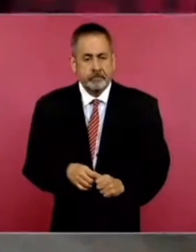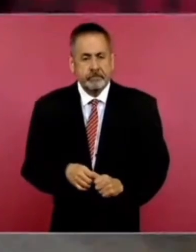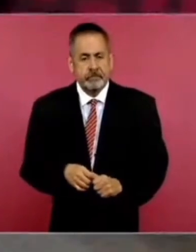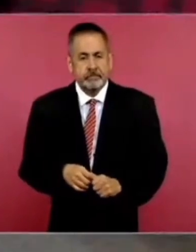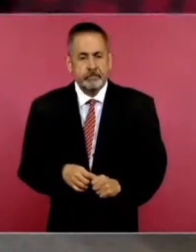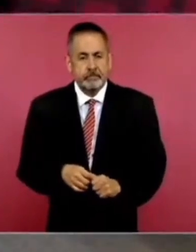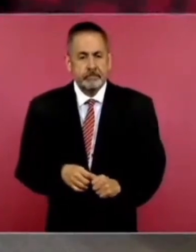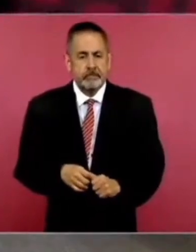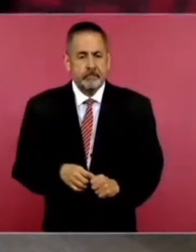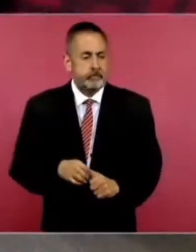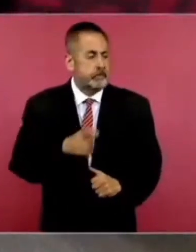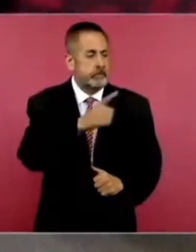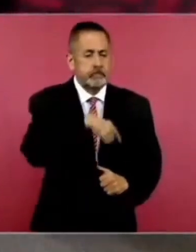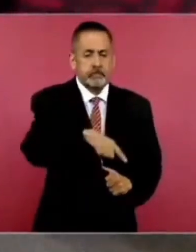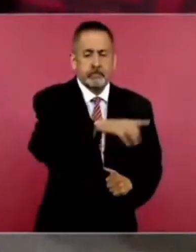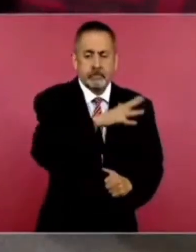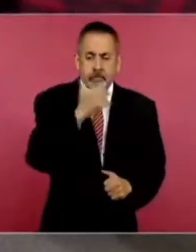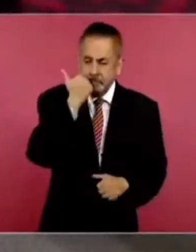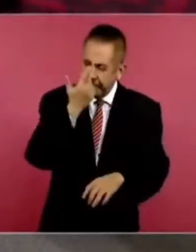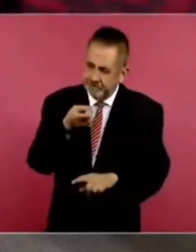quisieron borrar